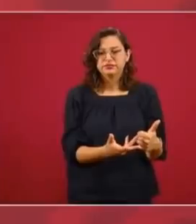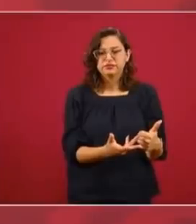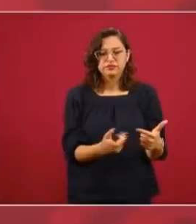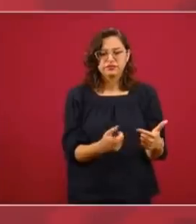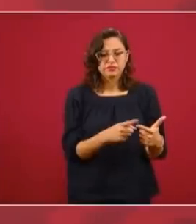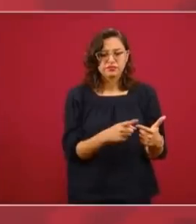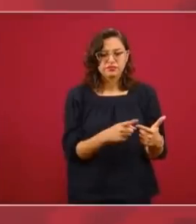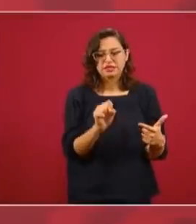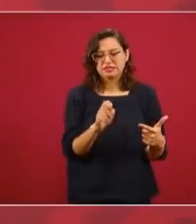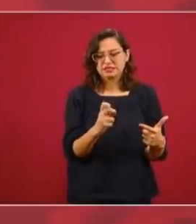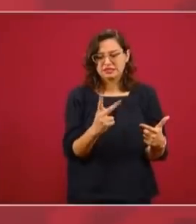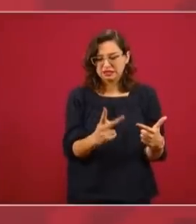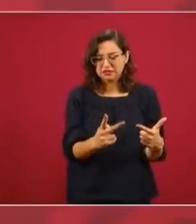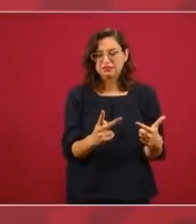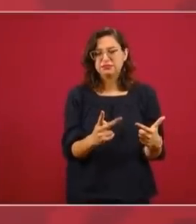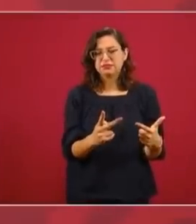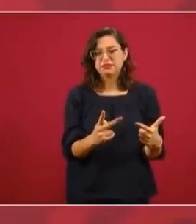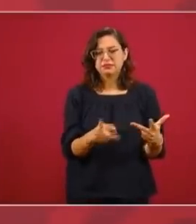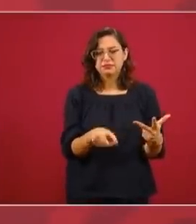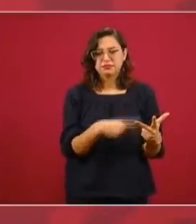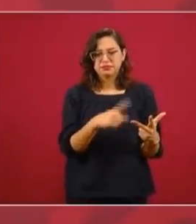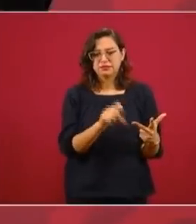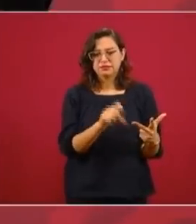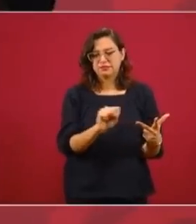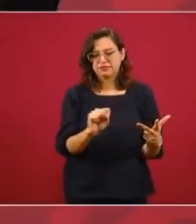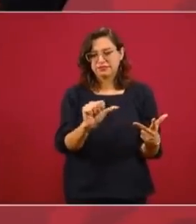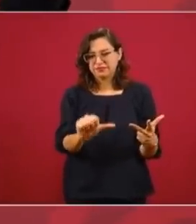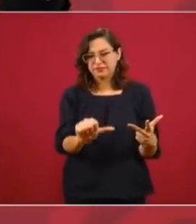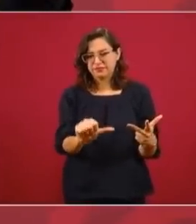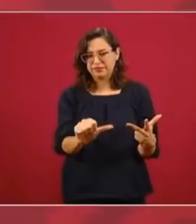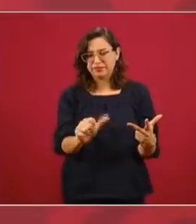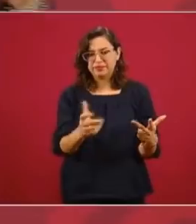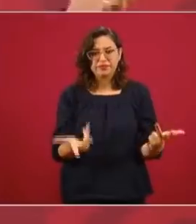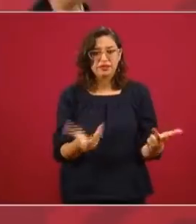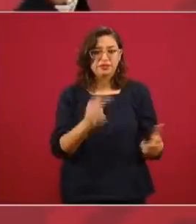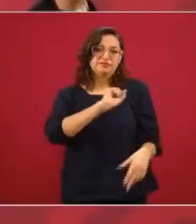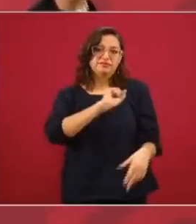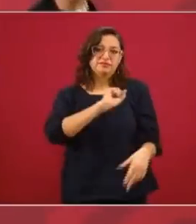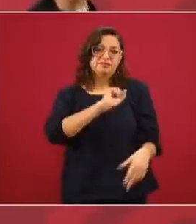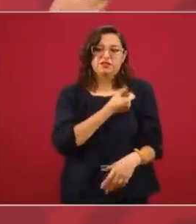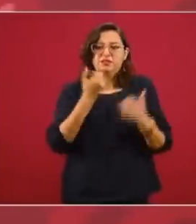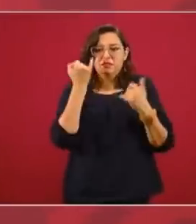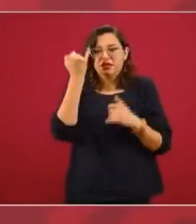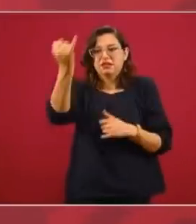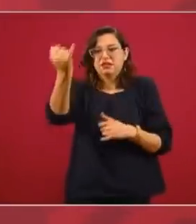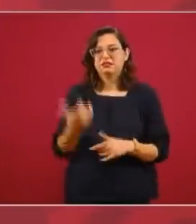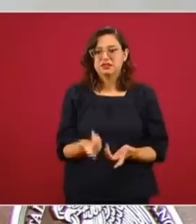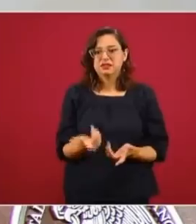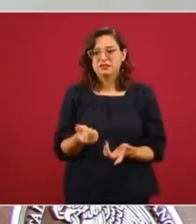en Educación, en Salud. Se robaban el dinero de las medicinas.